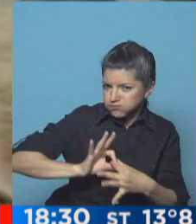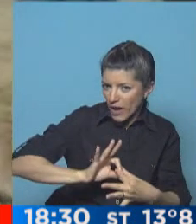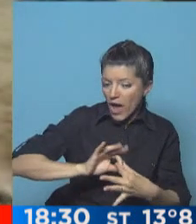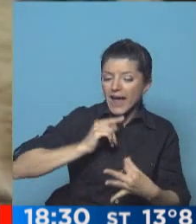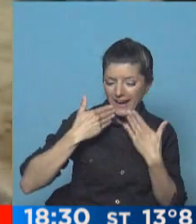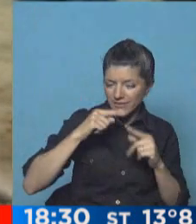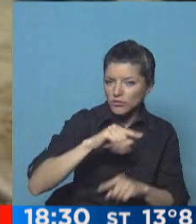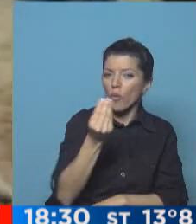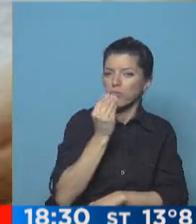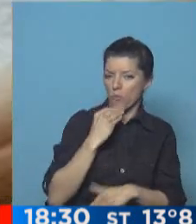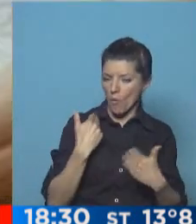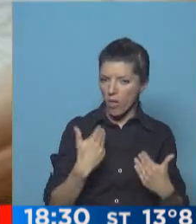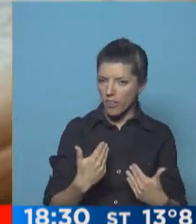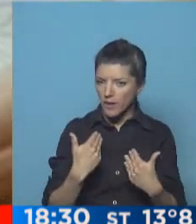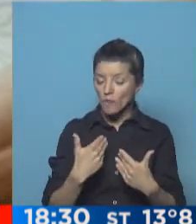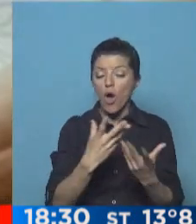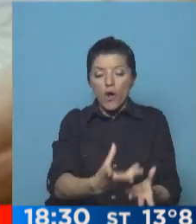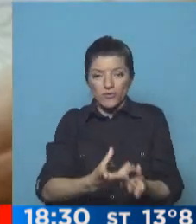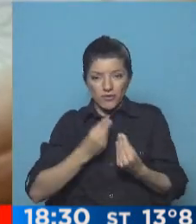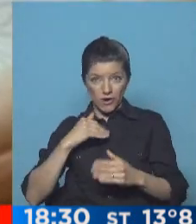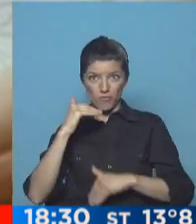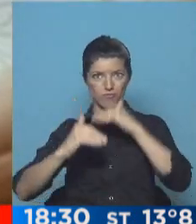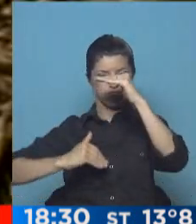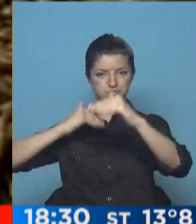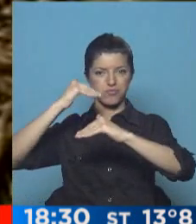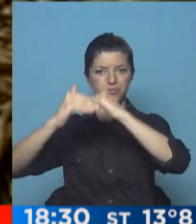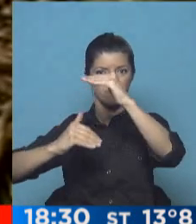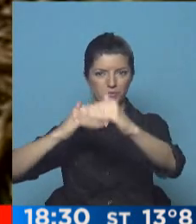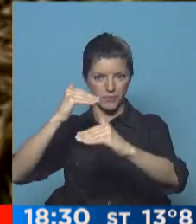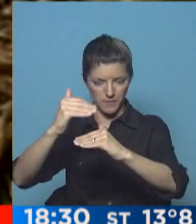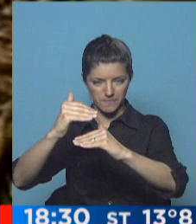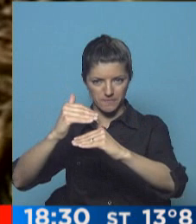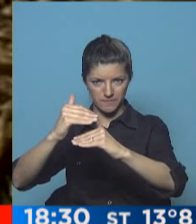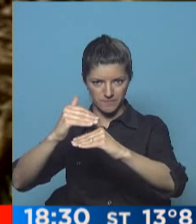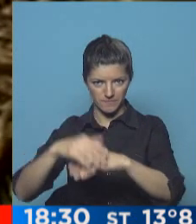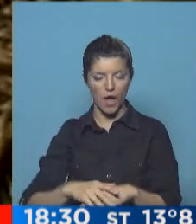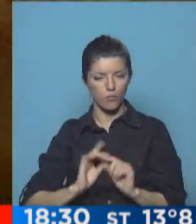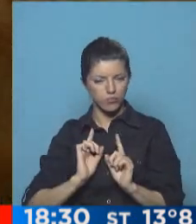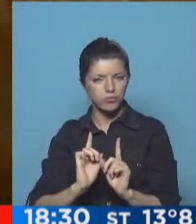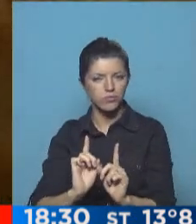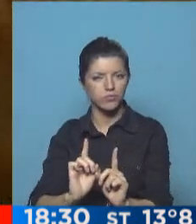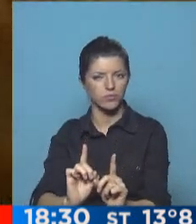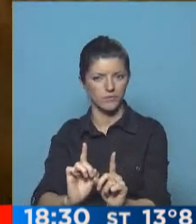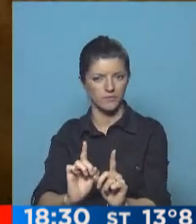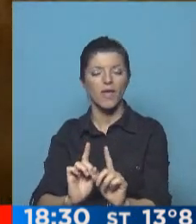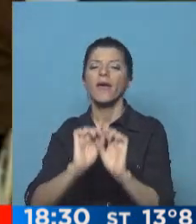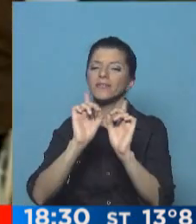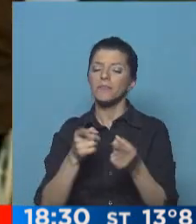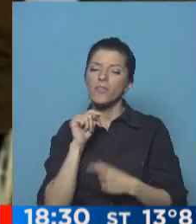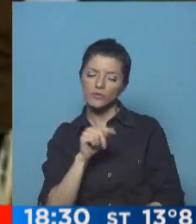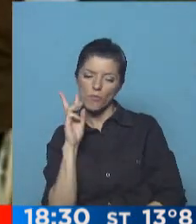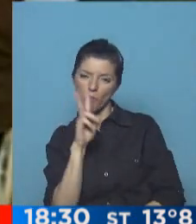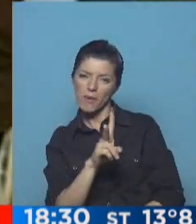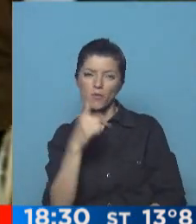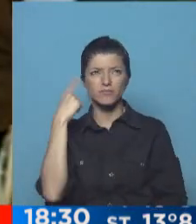alimentan. Nos ayudan a crecer. A no caernos. Nos hacen saber de dónde venimos.